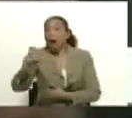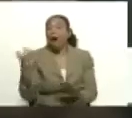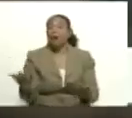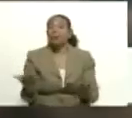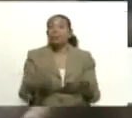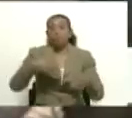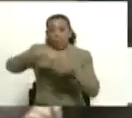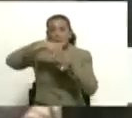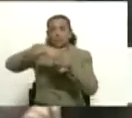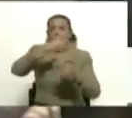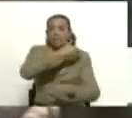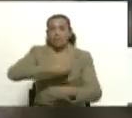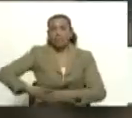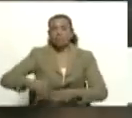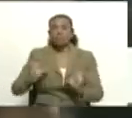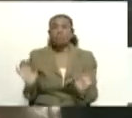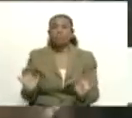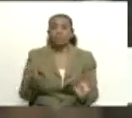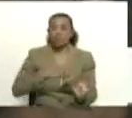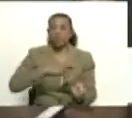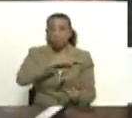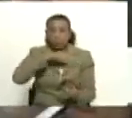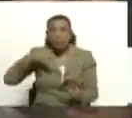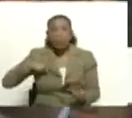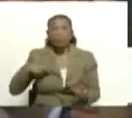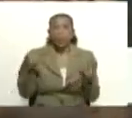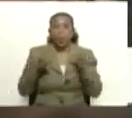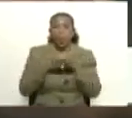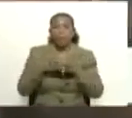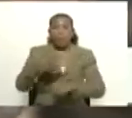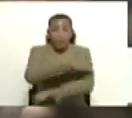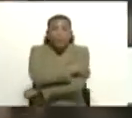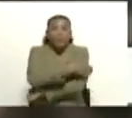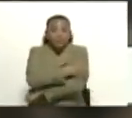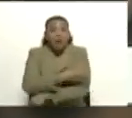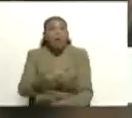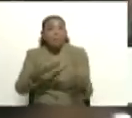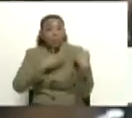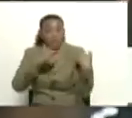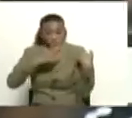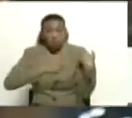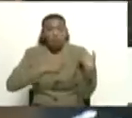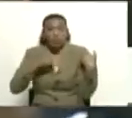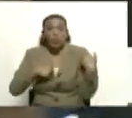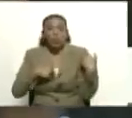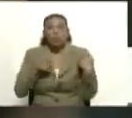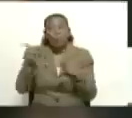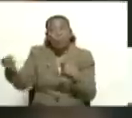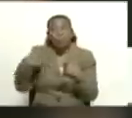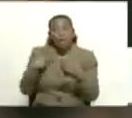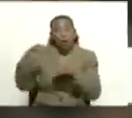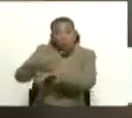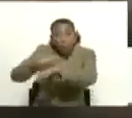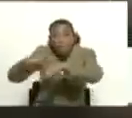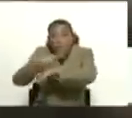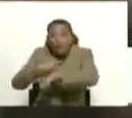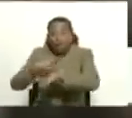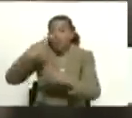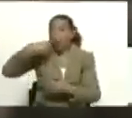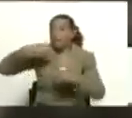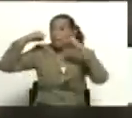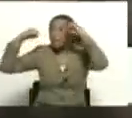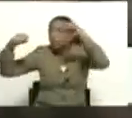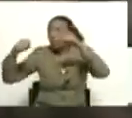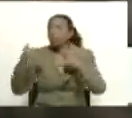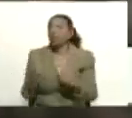su candidato presidencial. Y nosotros tenemos que ser responsables, tanto ustedes que gobiernan el país por mandato